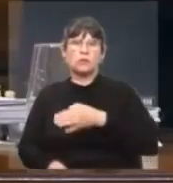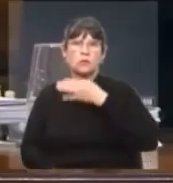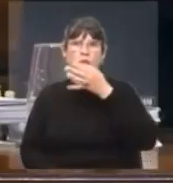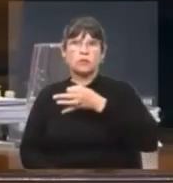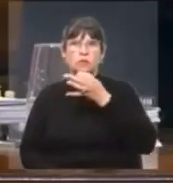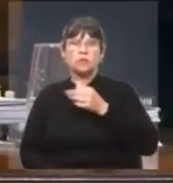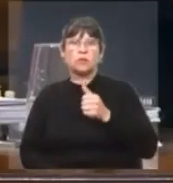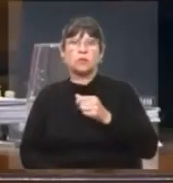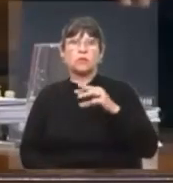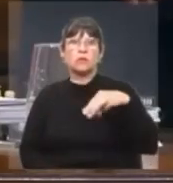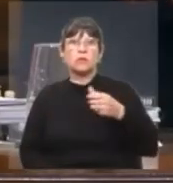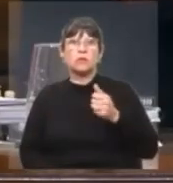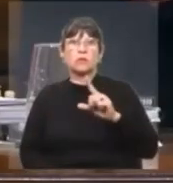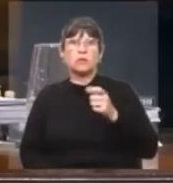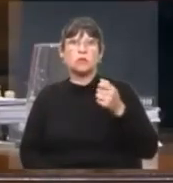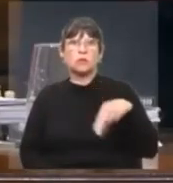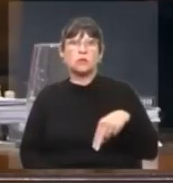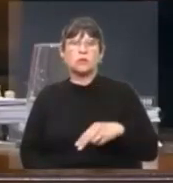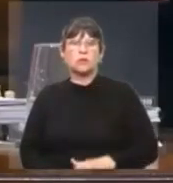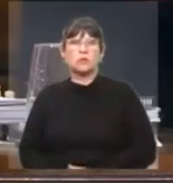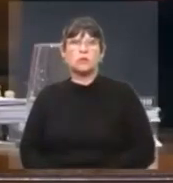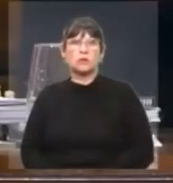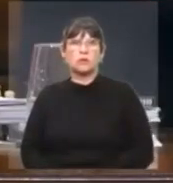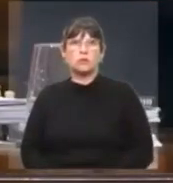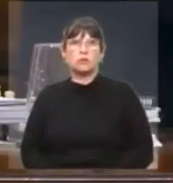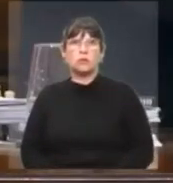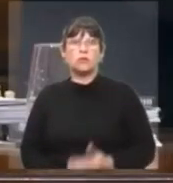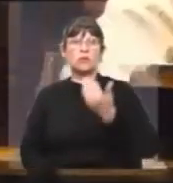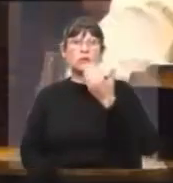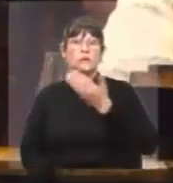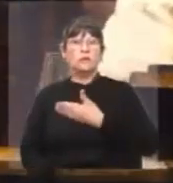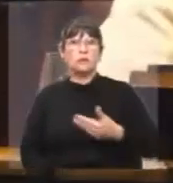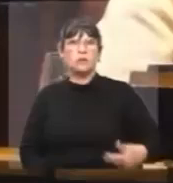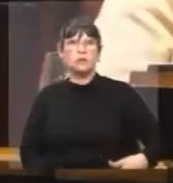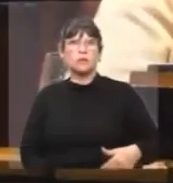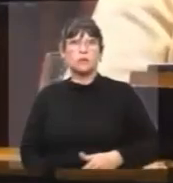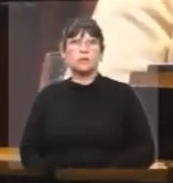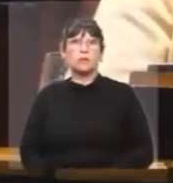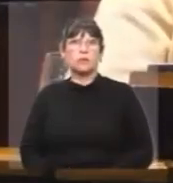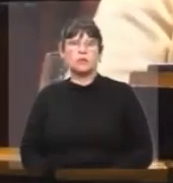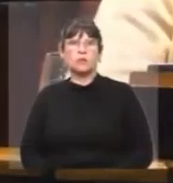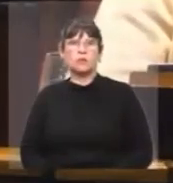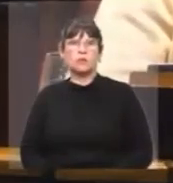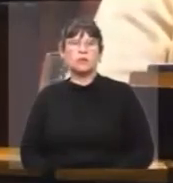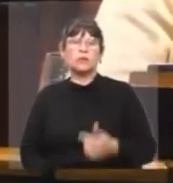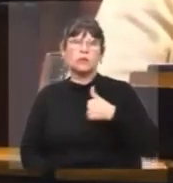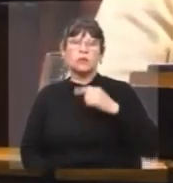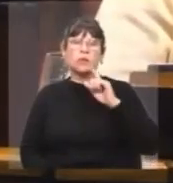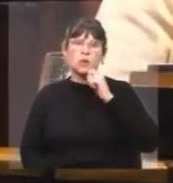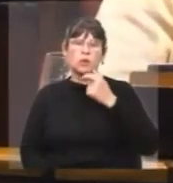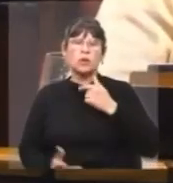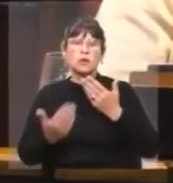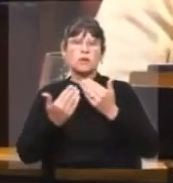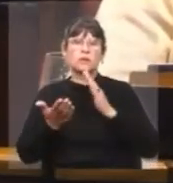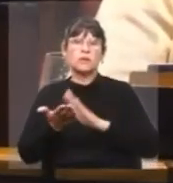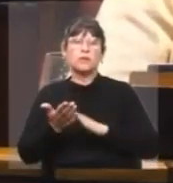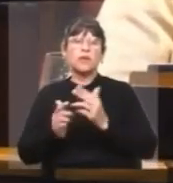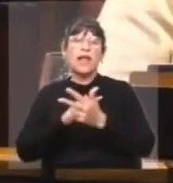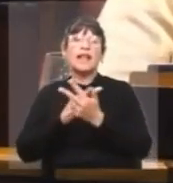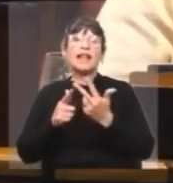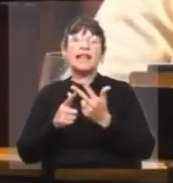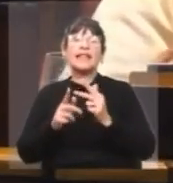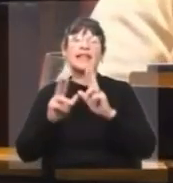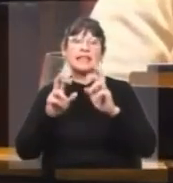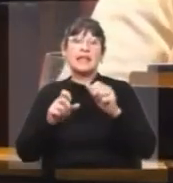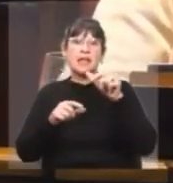diputado Enzo malá Gracias presidenta me gustaría referirme a tres temas que